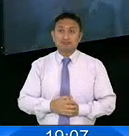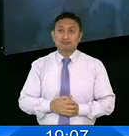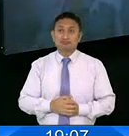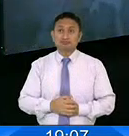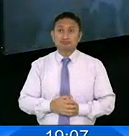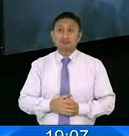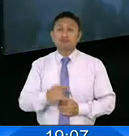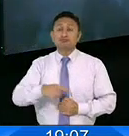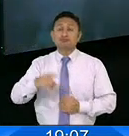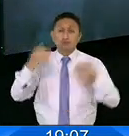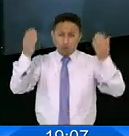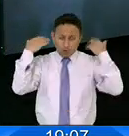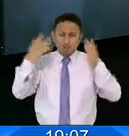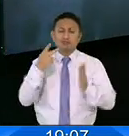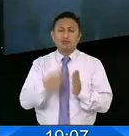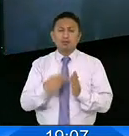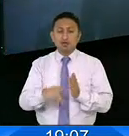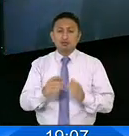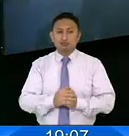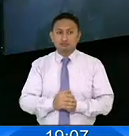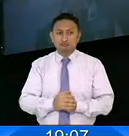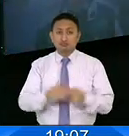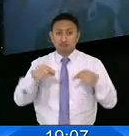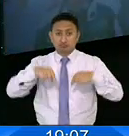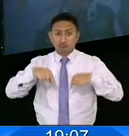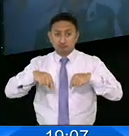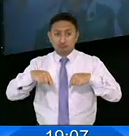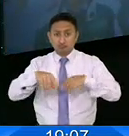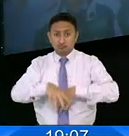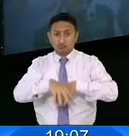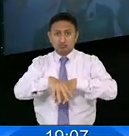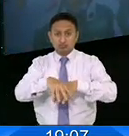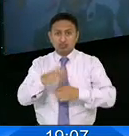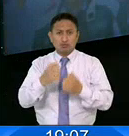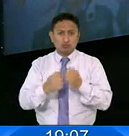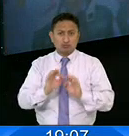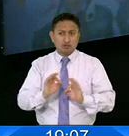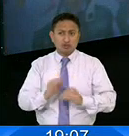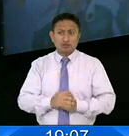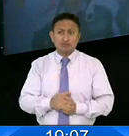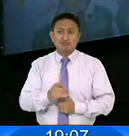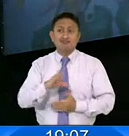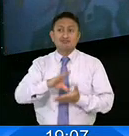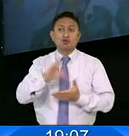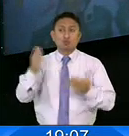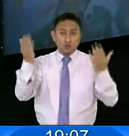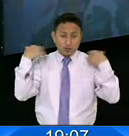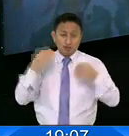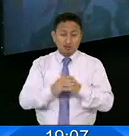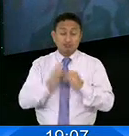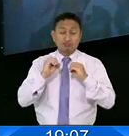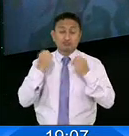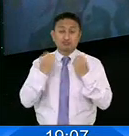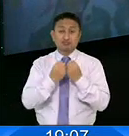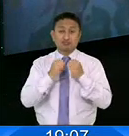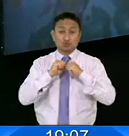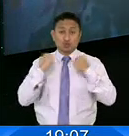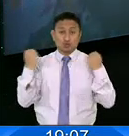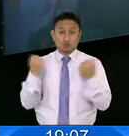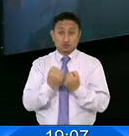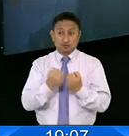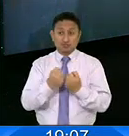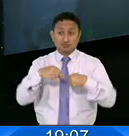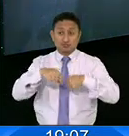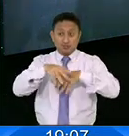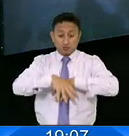Sucedió en el puerto principal. Sin incidentes se realizó la marcha contra el gobierno en el centro de Guayaquil. Varias organizaciones sociales